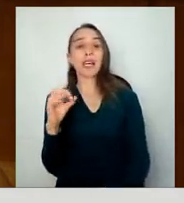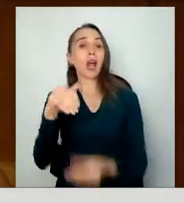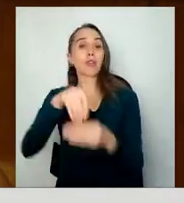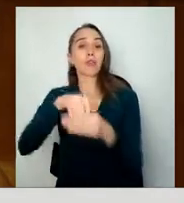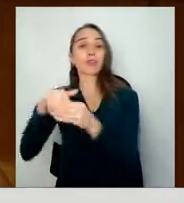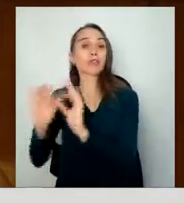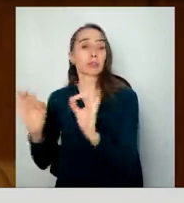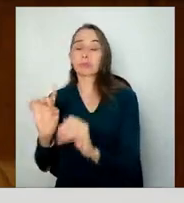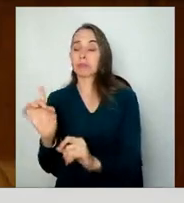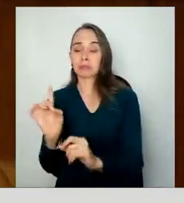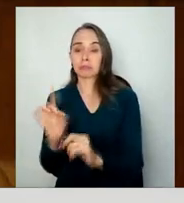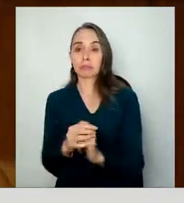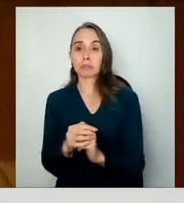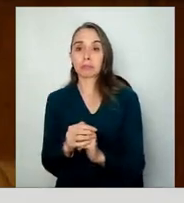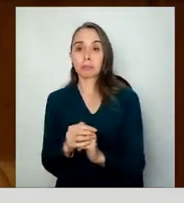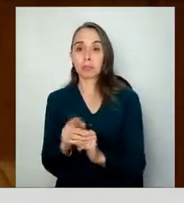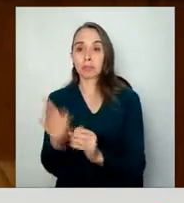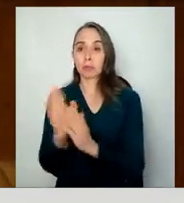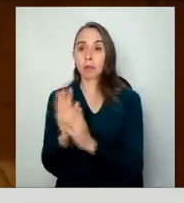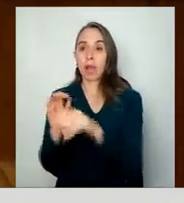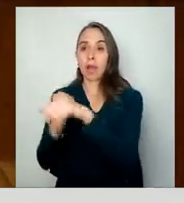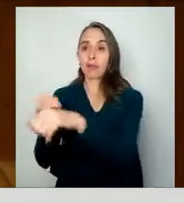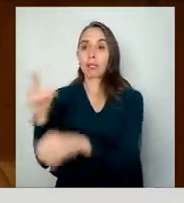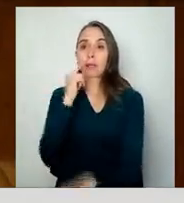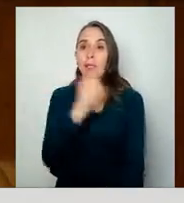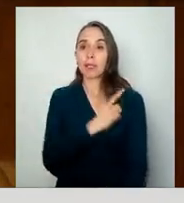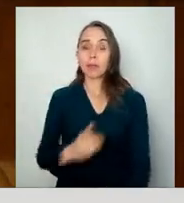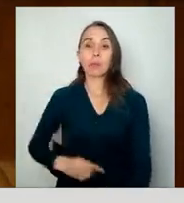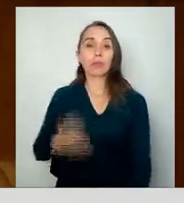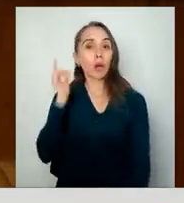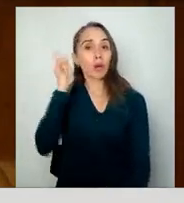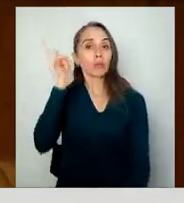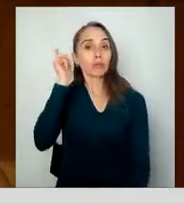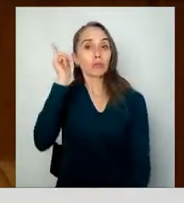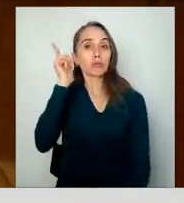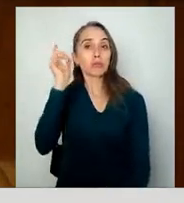si puede contestar el teléfono el diputado ahí que le está sonando